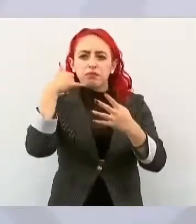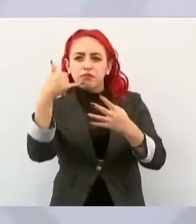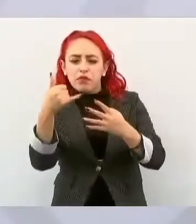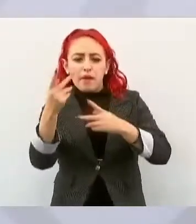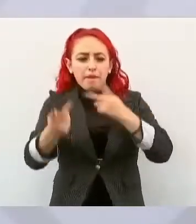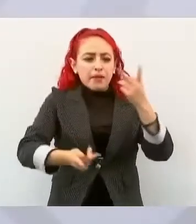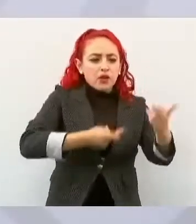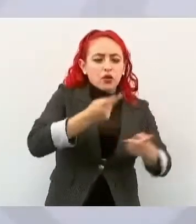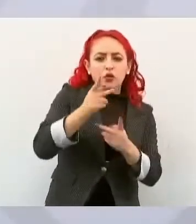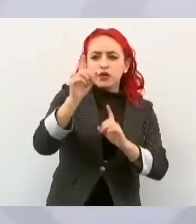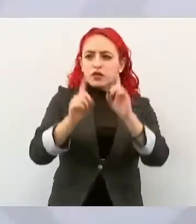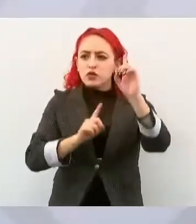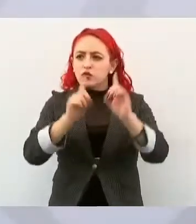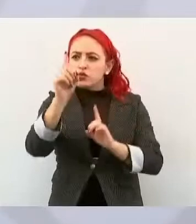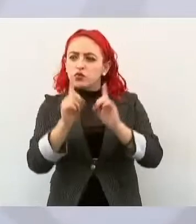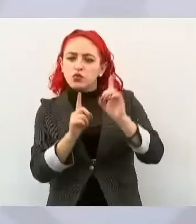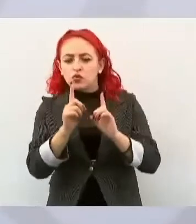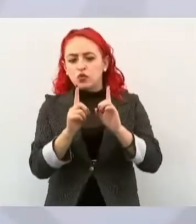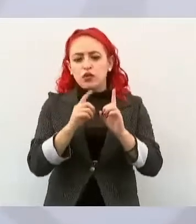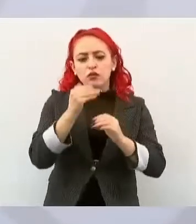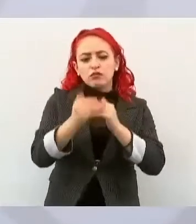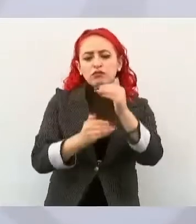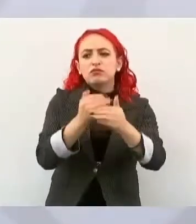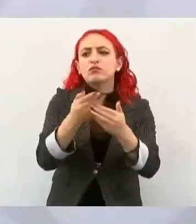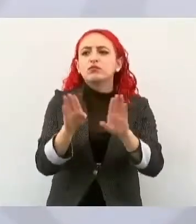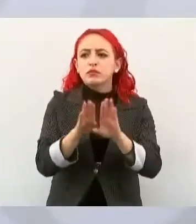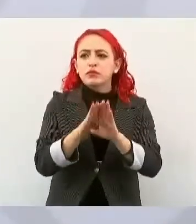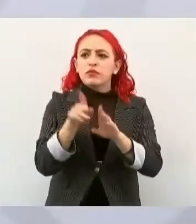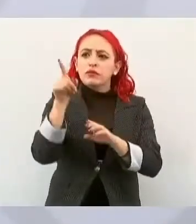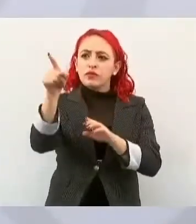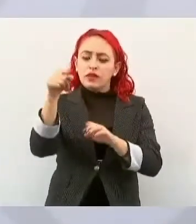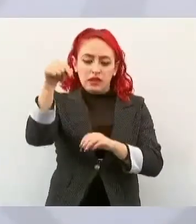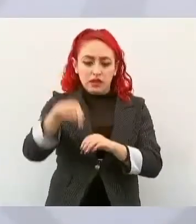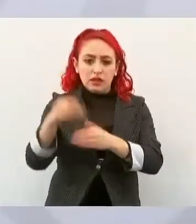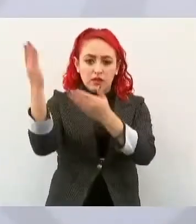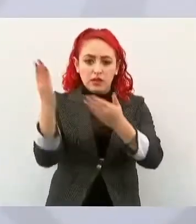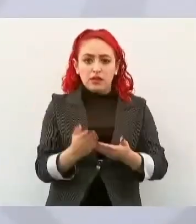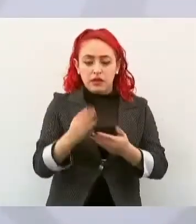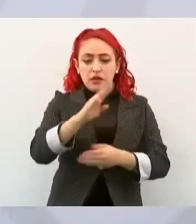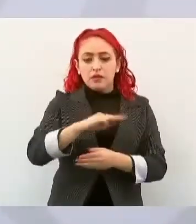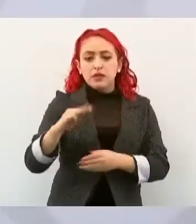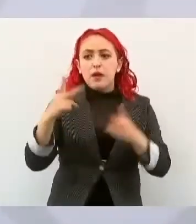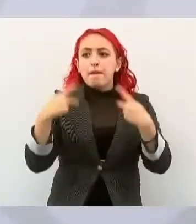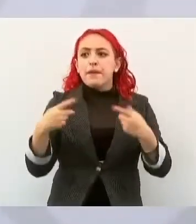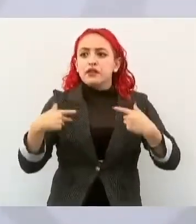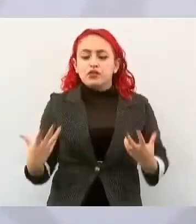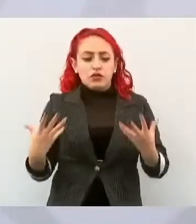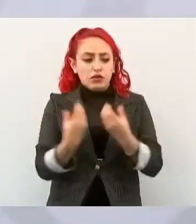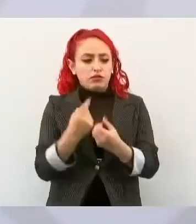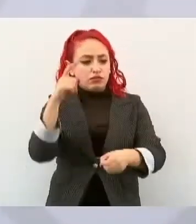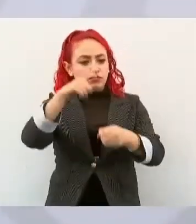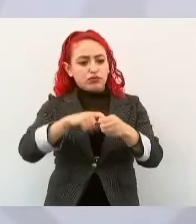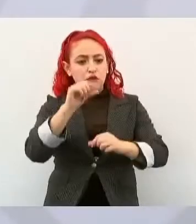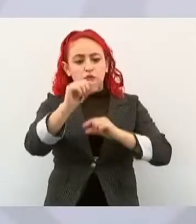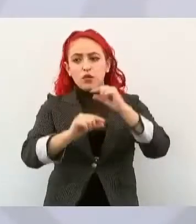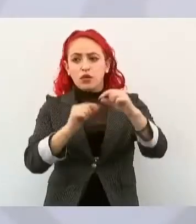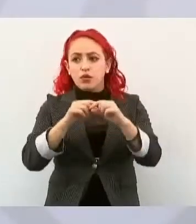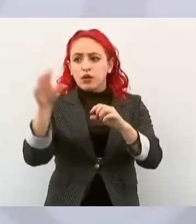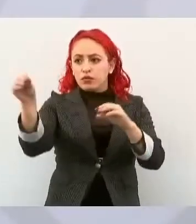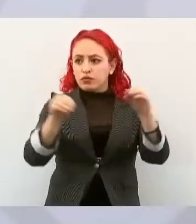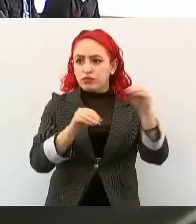quejas, preguntas, dudas, procesos, van a estar aquí en Michoacán junto con personal que se irá integrando de áreas